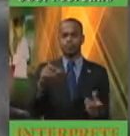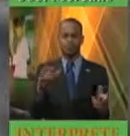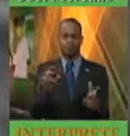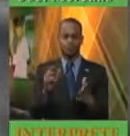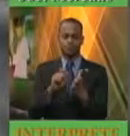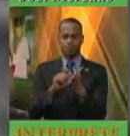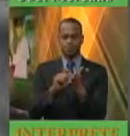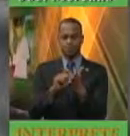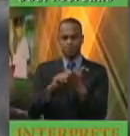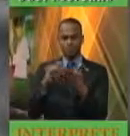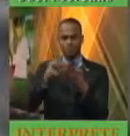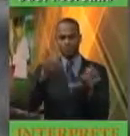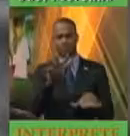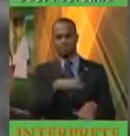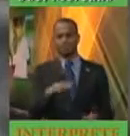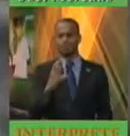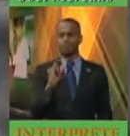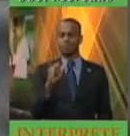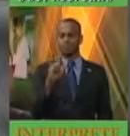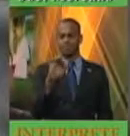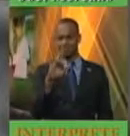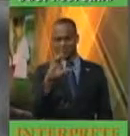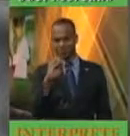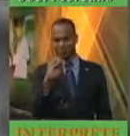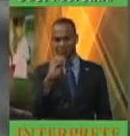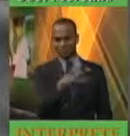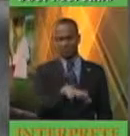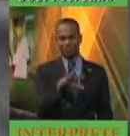de una de las mesas ahí en Calero,